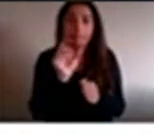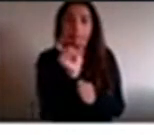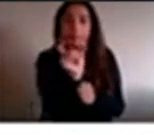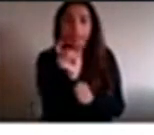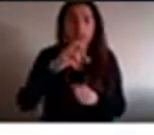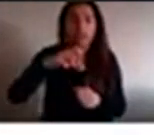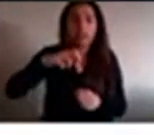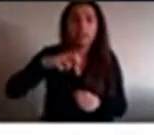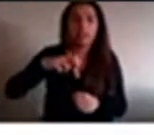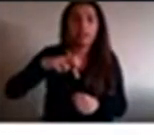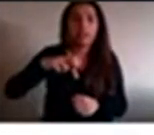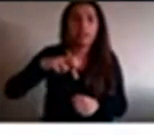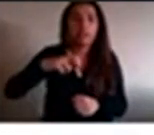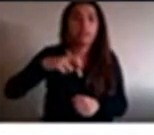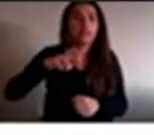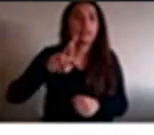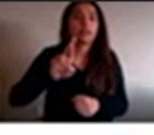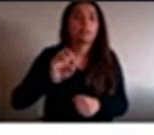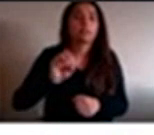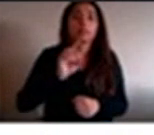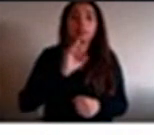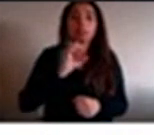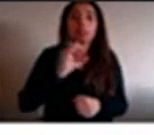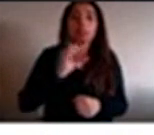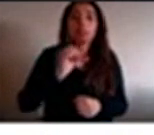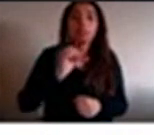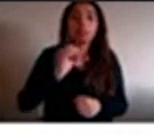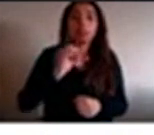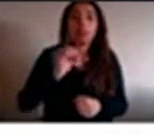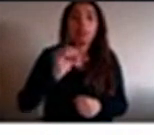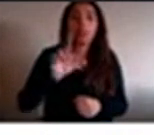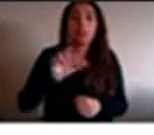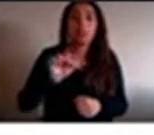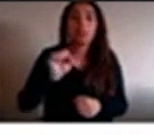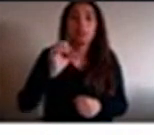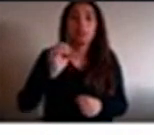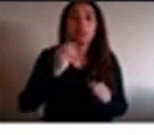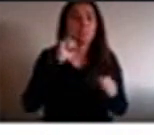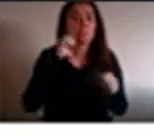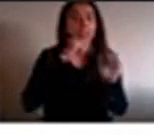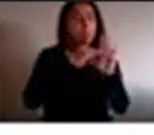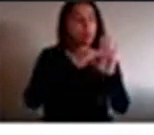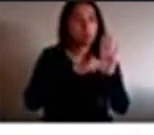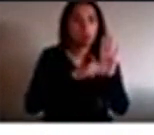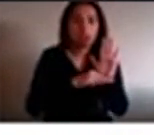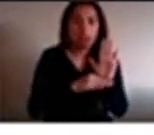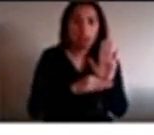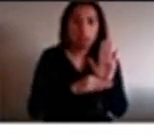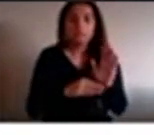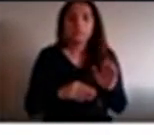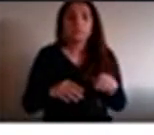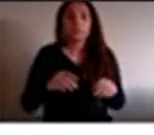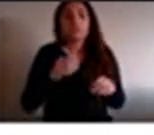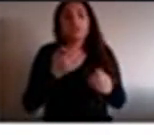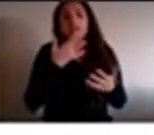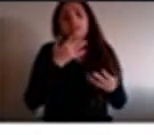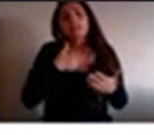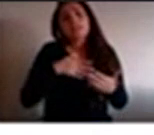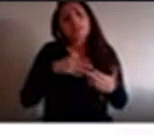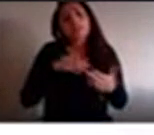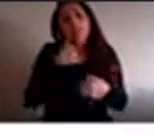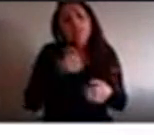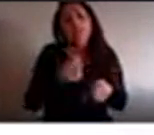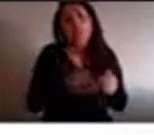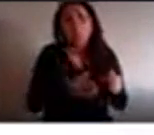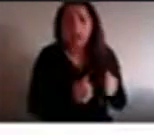ejecutado las empresas de manera voluntaria, este protocolo lo que tiene por objeto es guiar y establecer